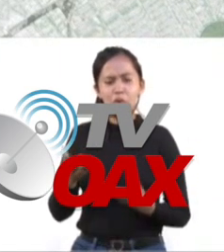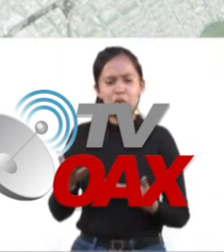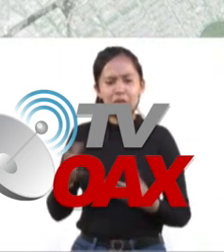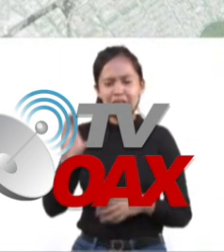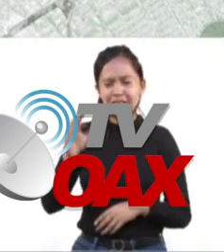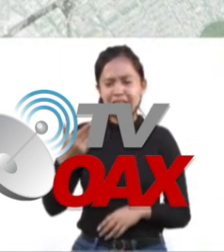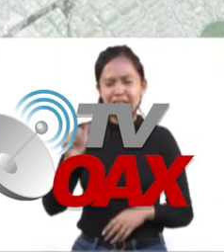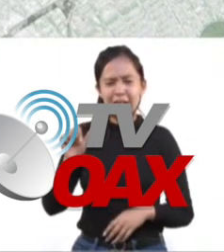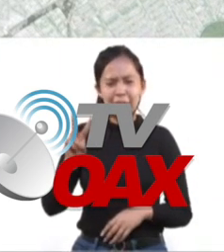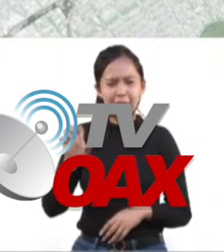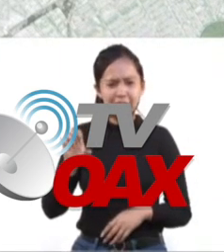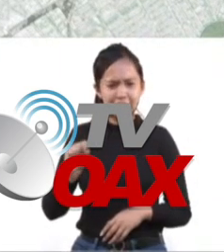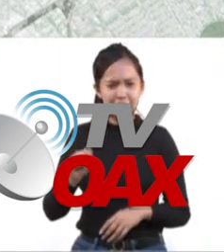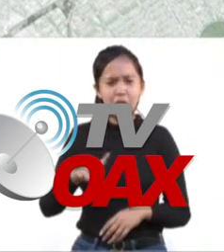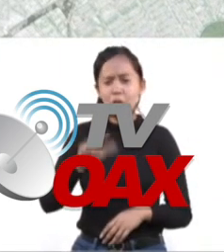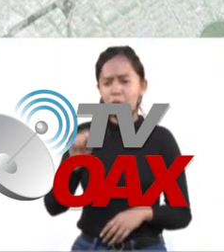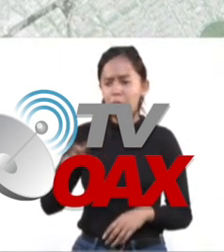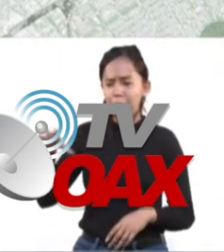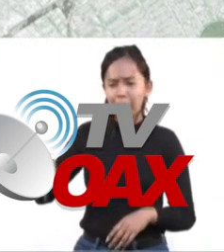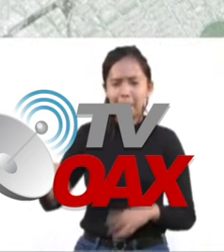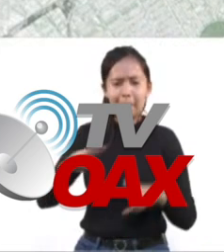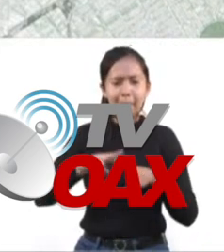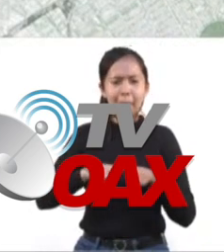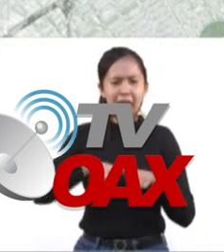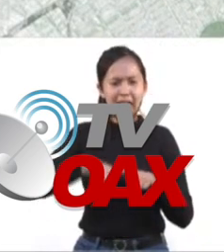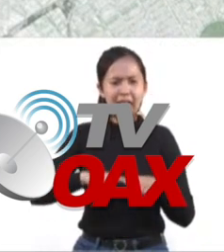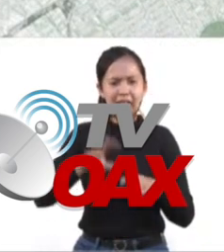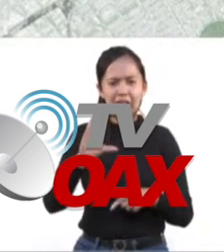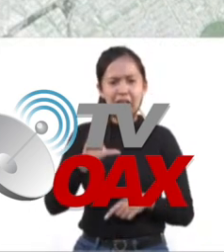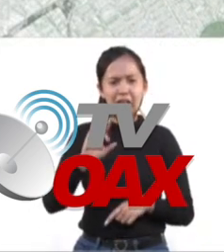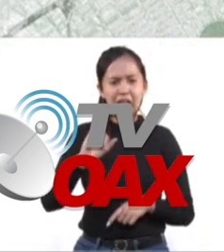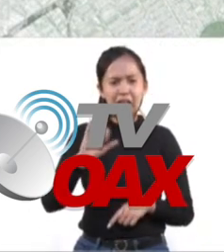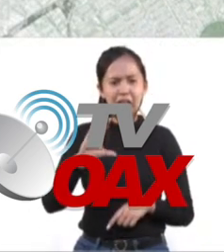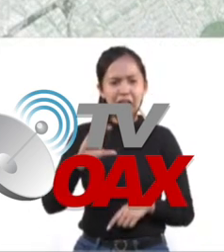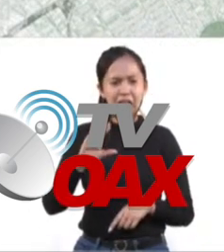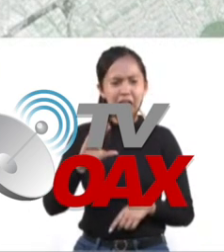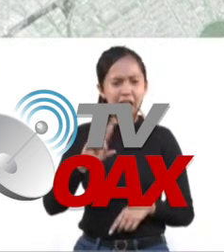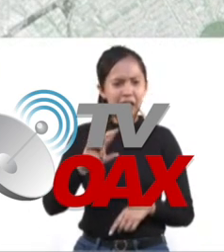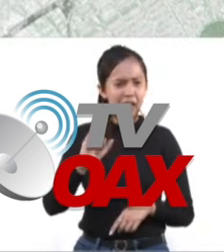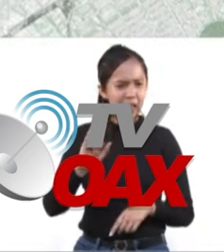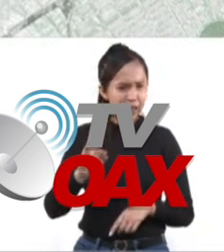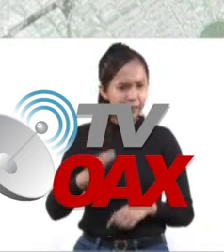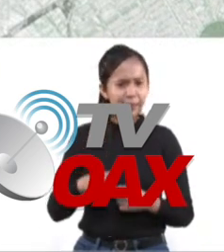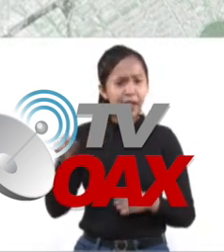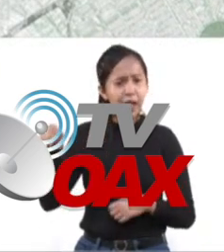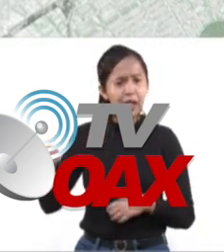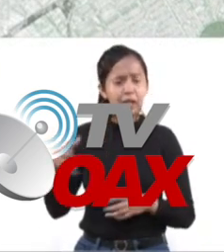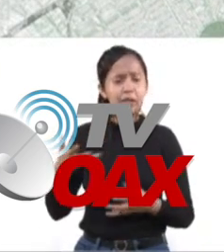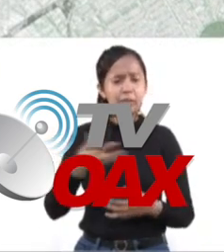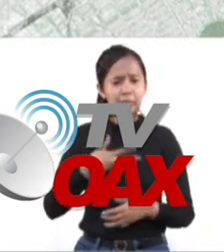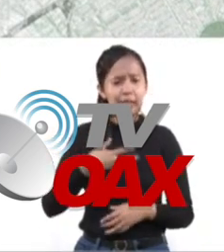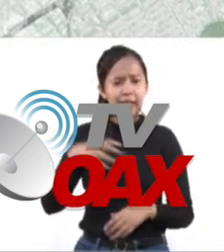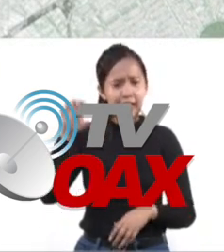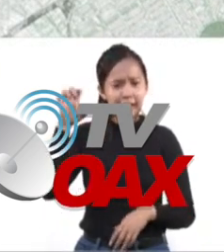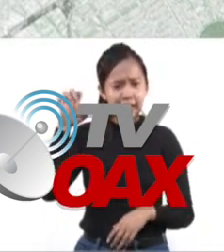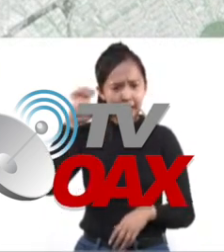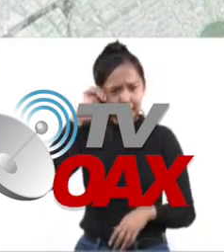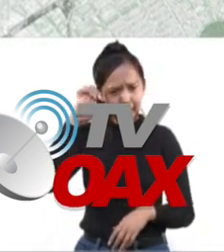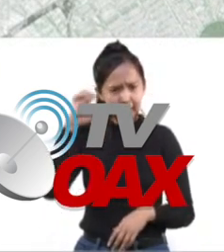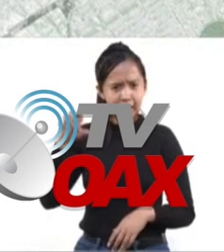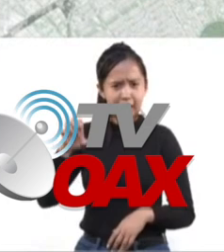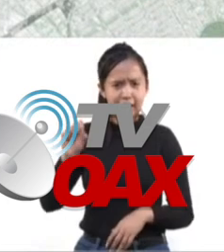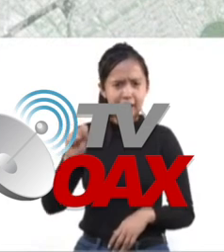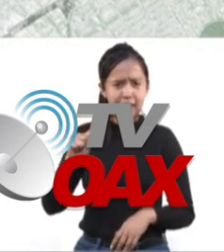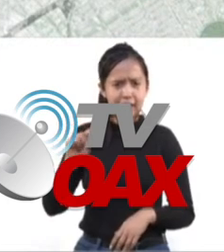ahí pasamos a Parque Cricri. En esta estación va a haber un estacionamiento y de ahí entramos ya a